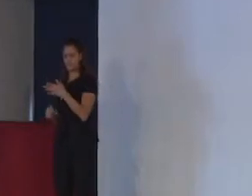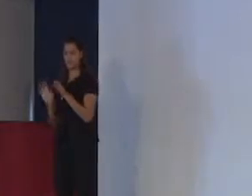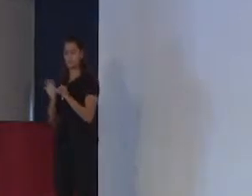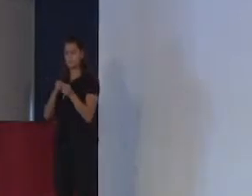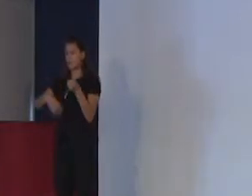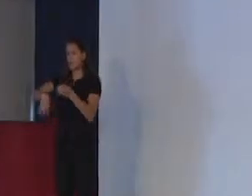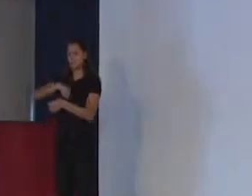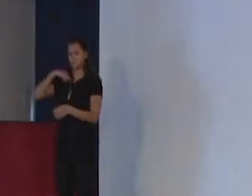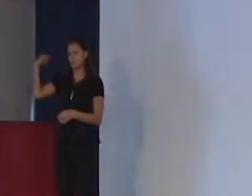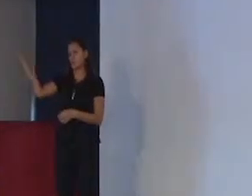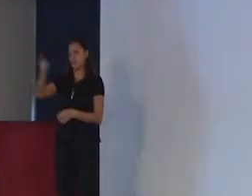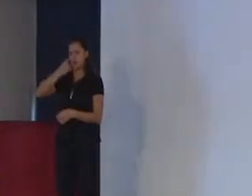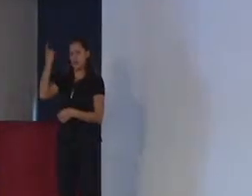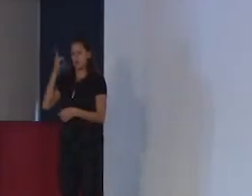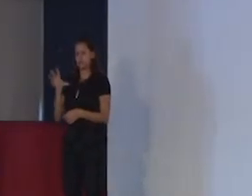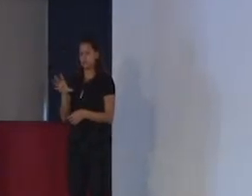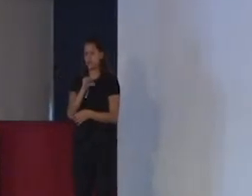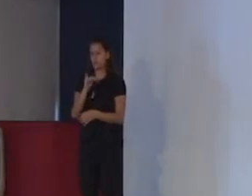población en general